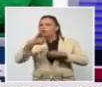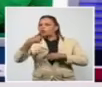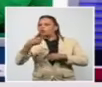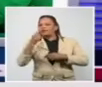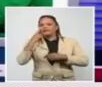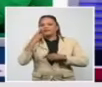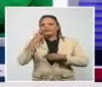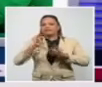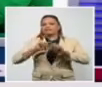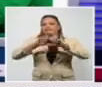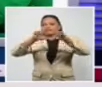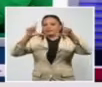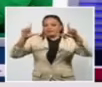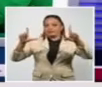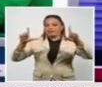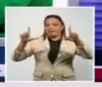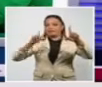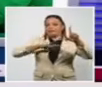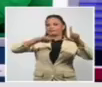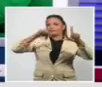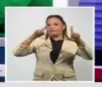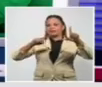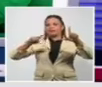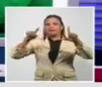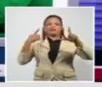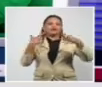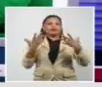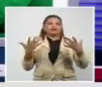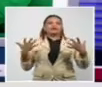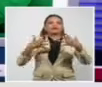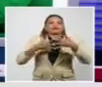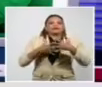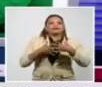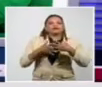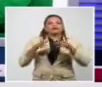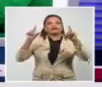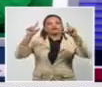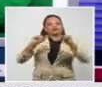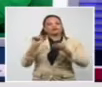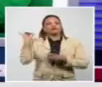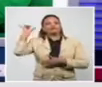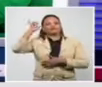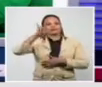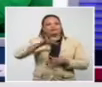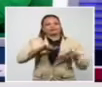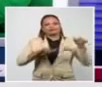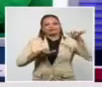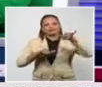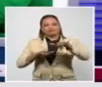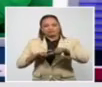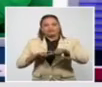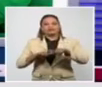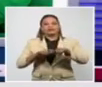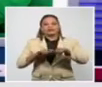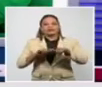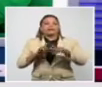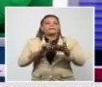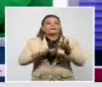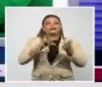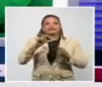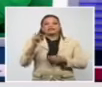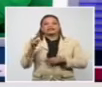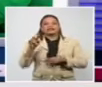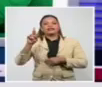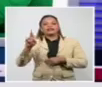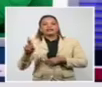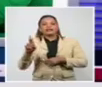va en correspondencia con la reducción de vuelos, con el PCR antes de arribar